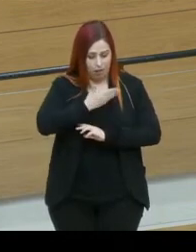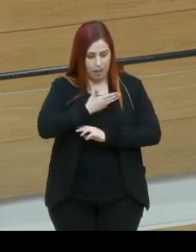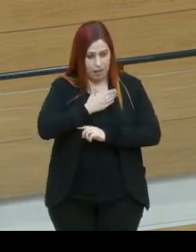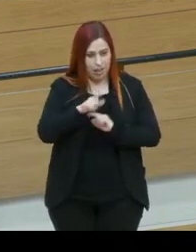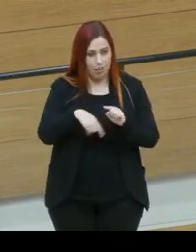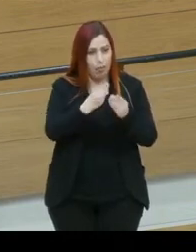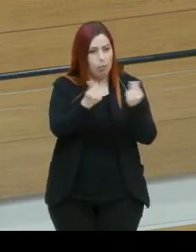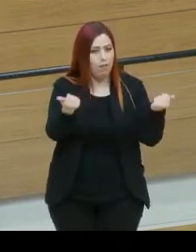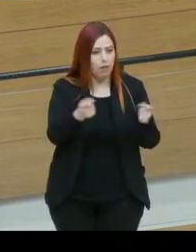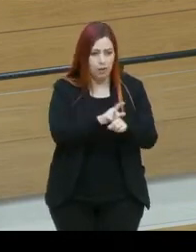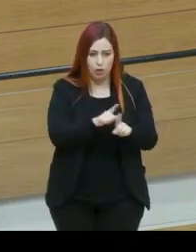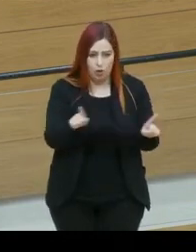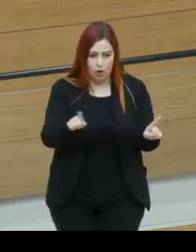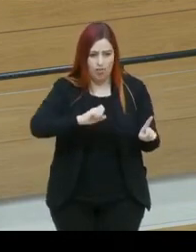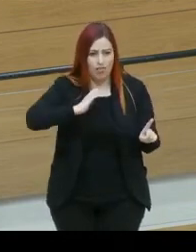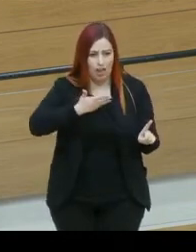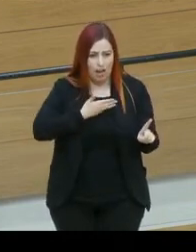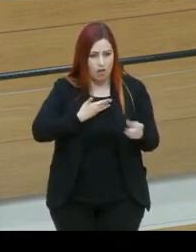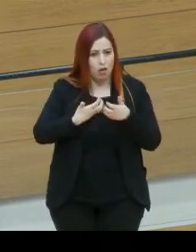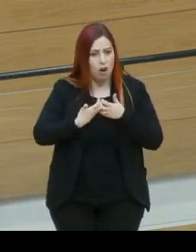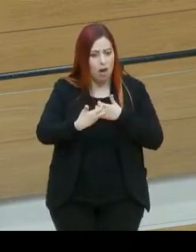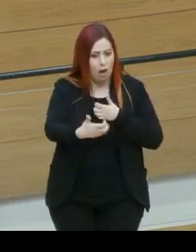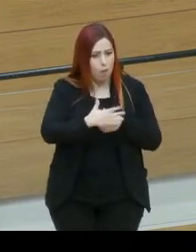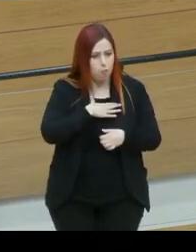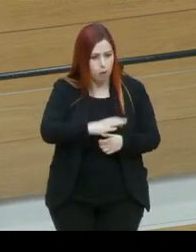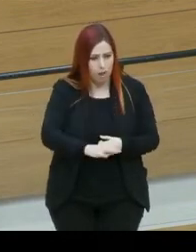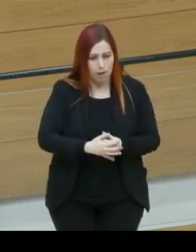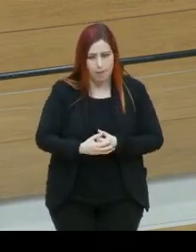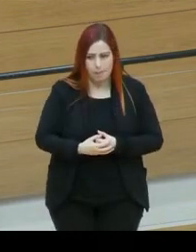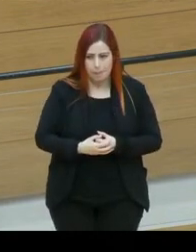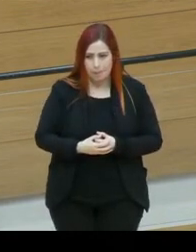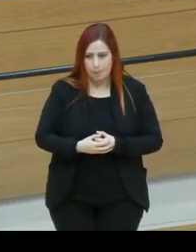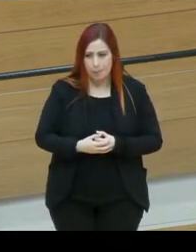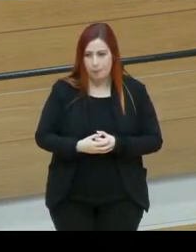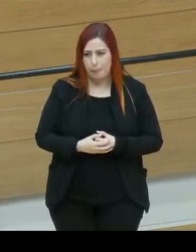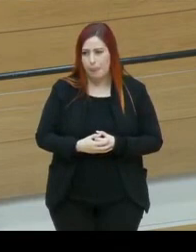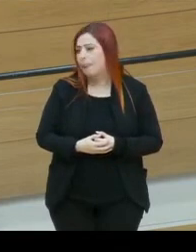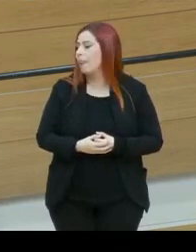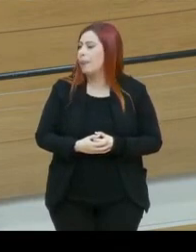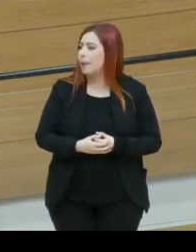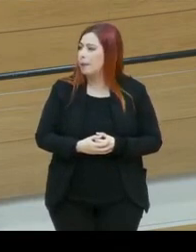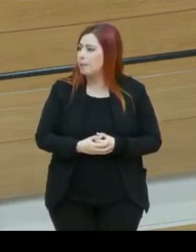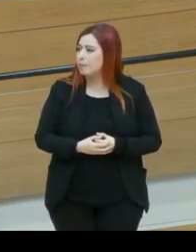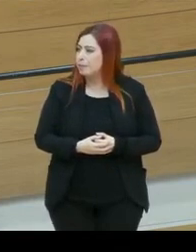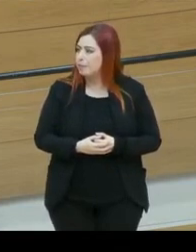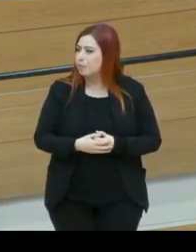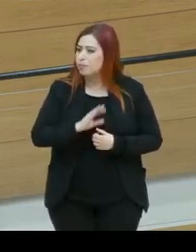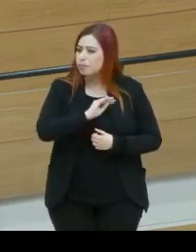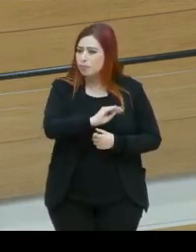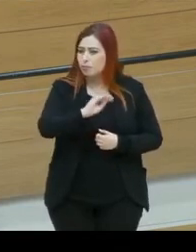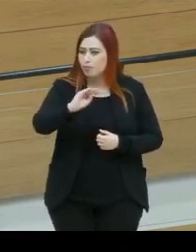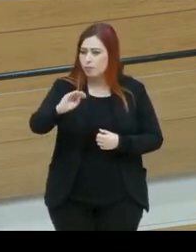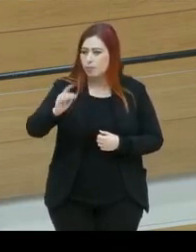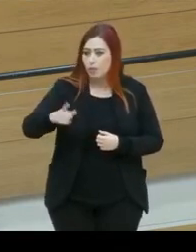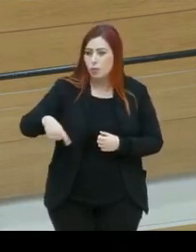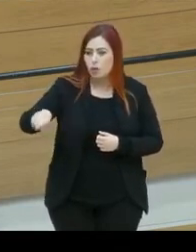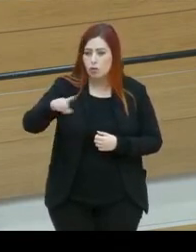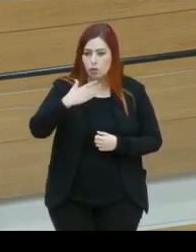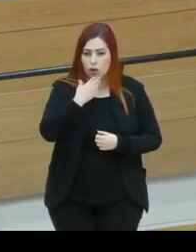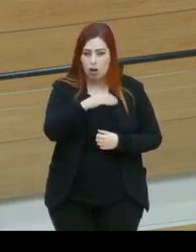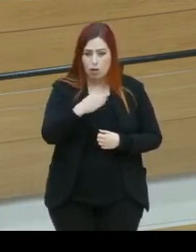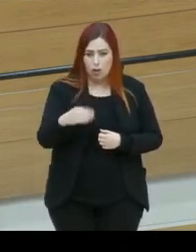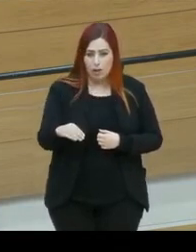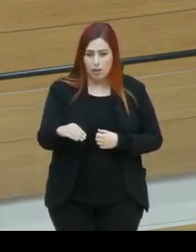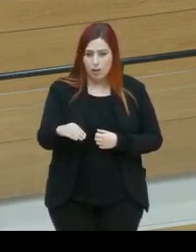me quita. No, esos daños se prolongan en el tiempo. Y os pregunto, ¿vosotros los adolescentes